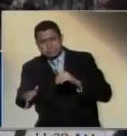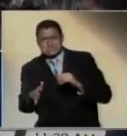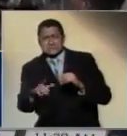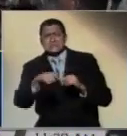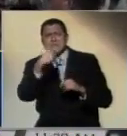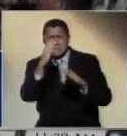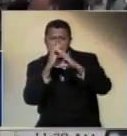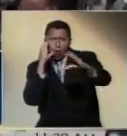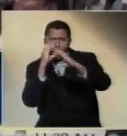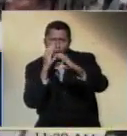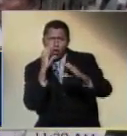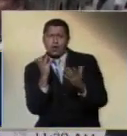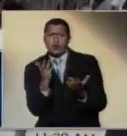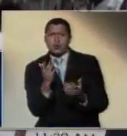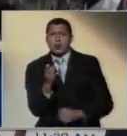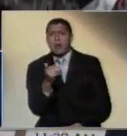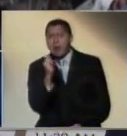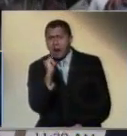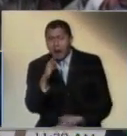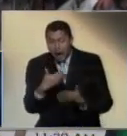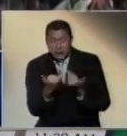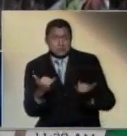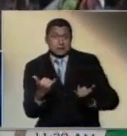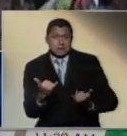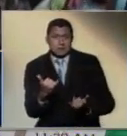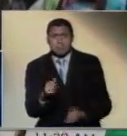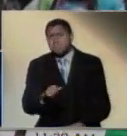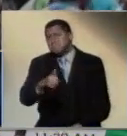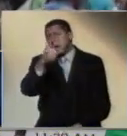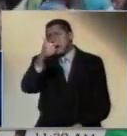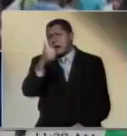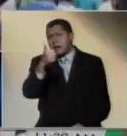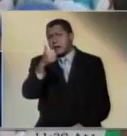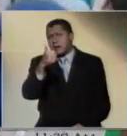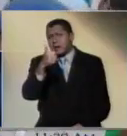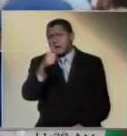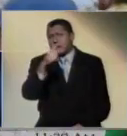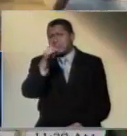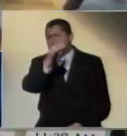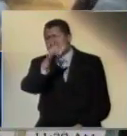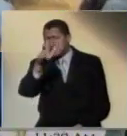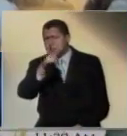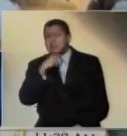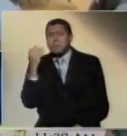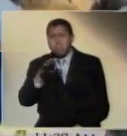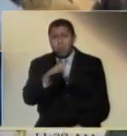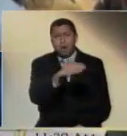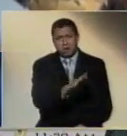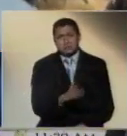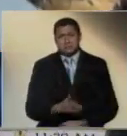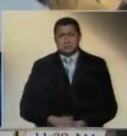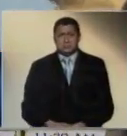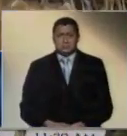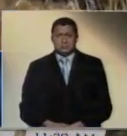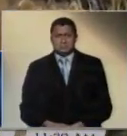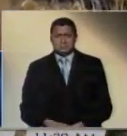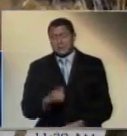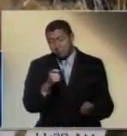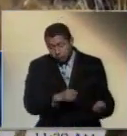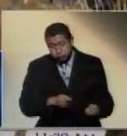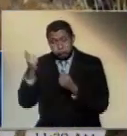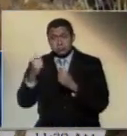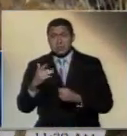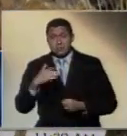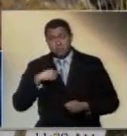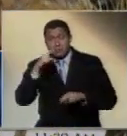de ese autobús fue donde ahí hasta los momentos iban más de 13 personas muertas que habían sacado, entre